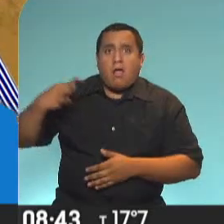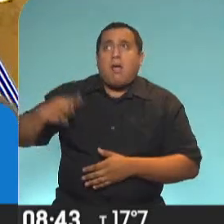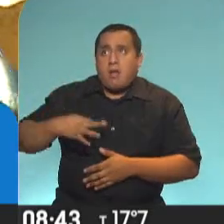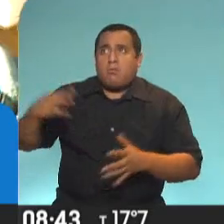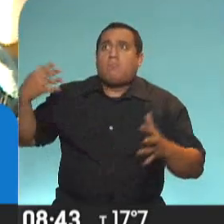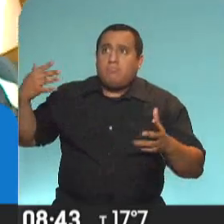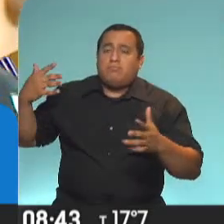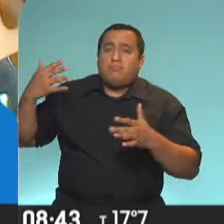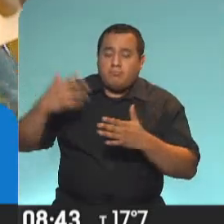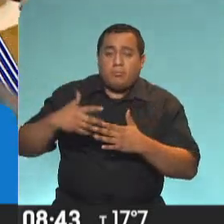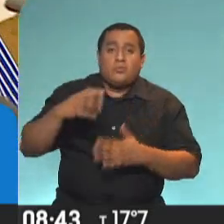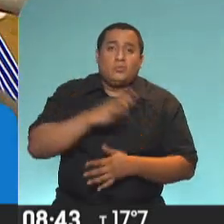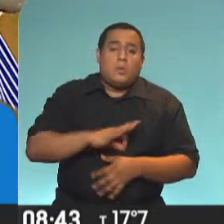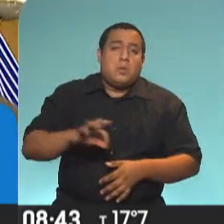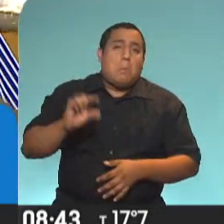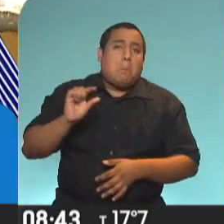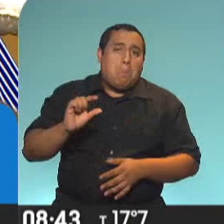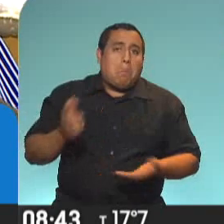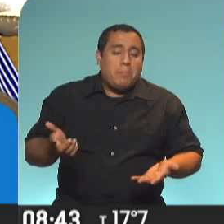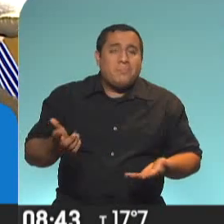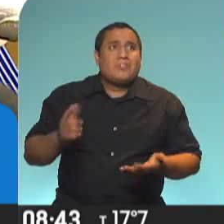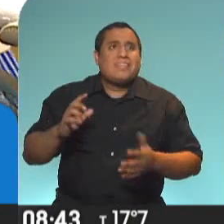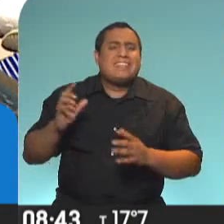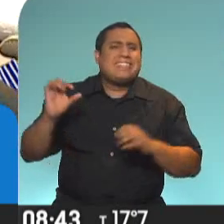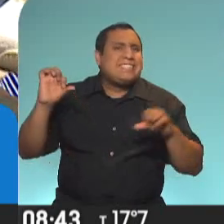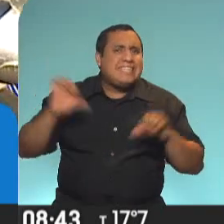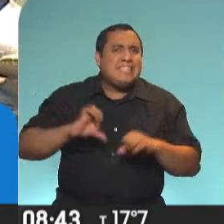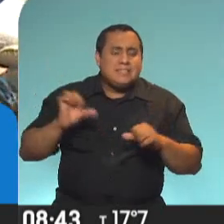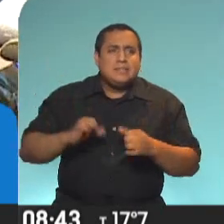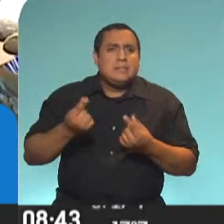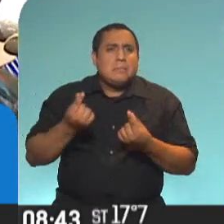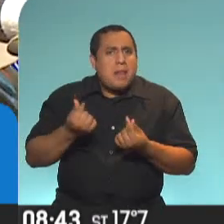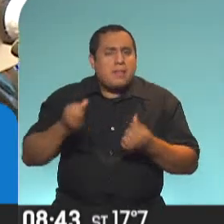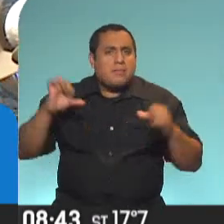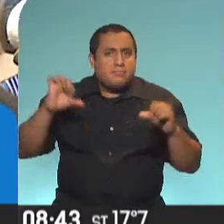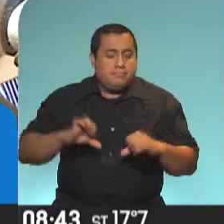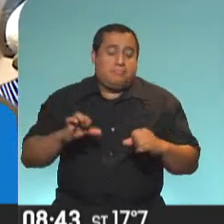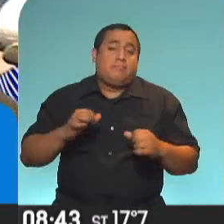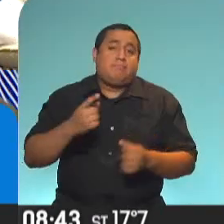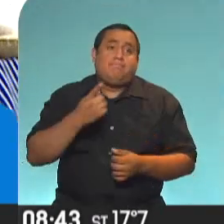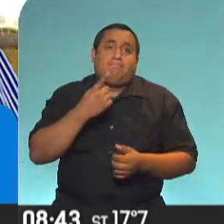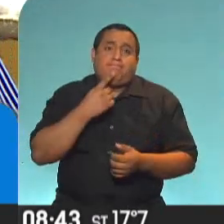nuestra Argentina, con lo cual la crisis de financiamiento del sector es clara, ¿no?